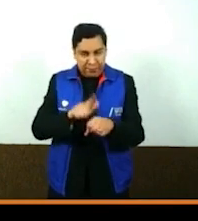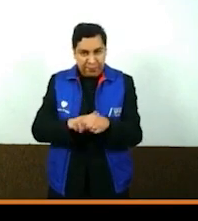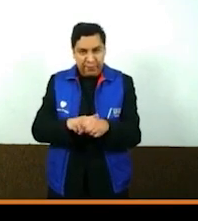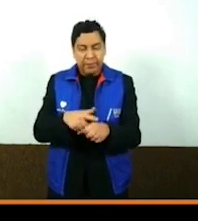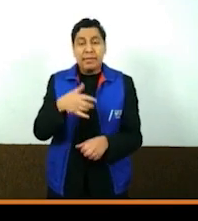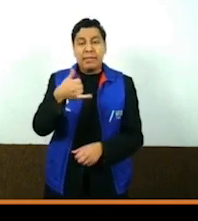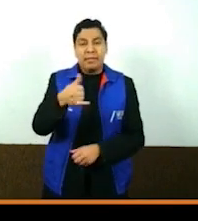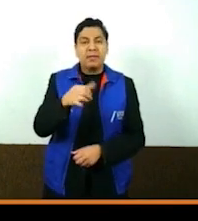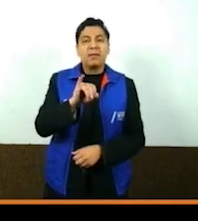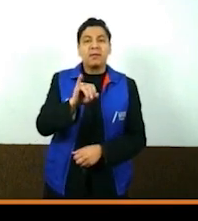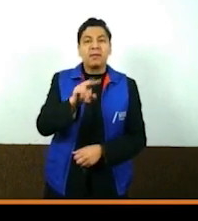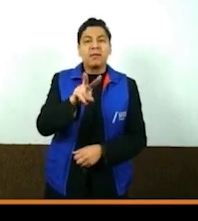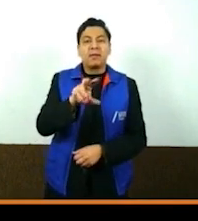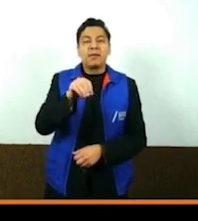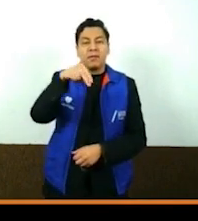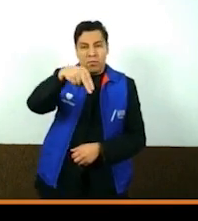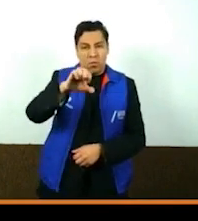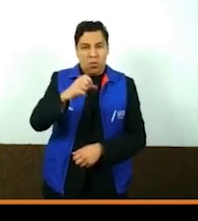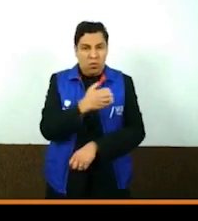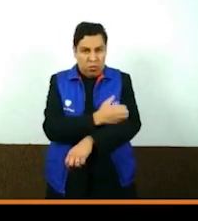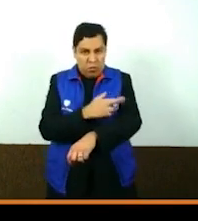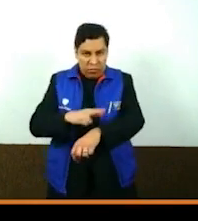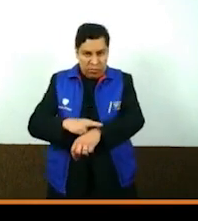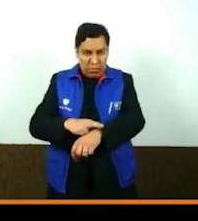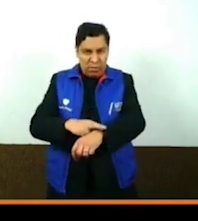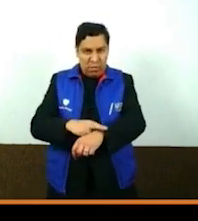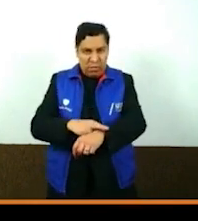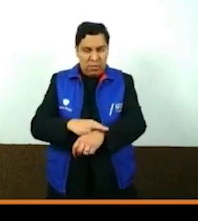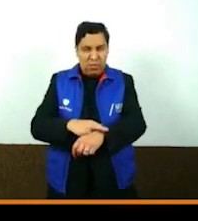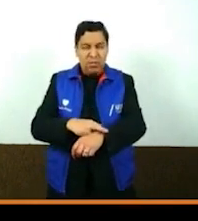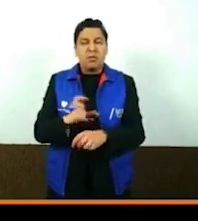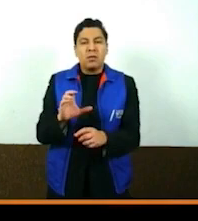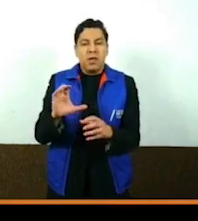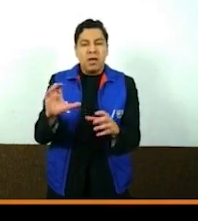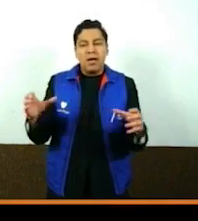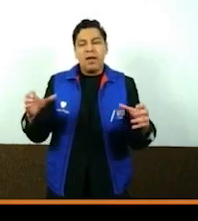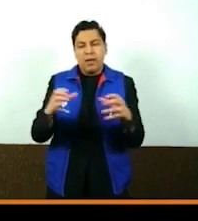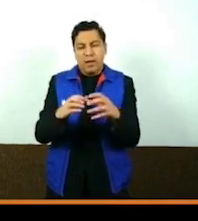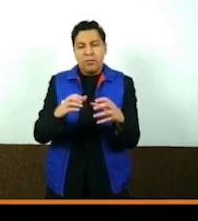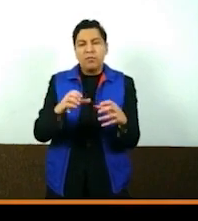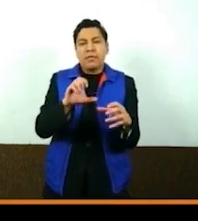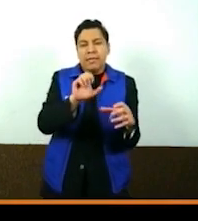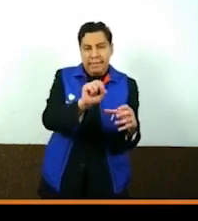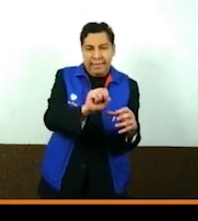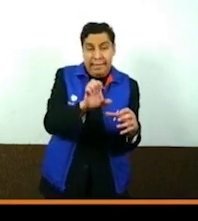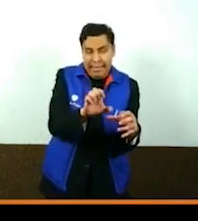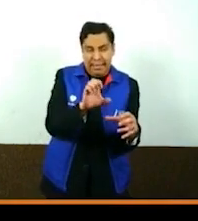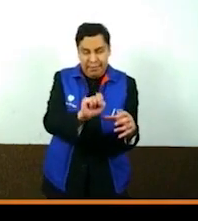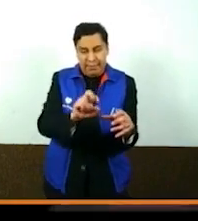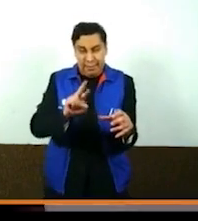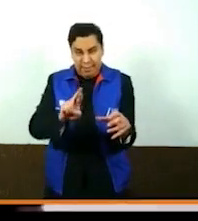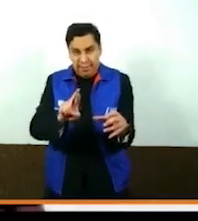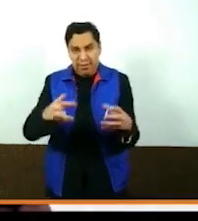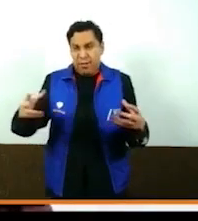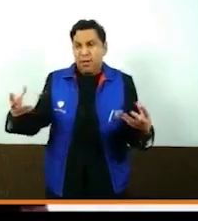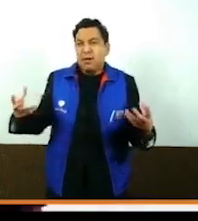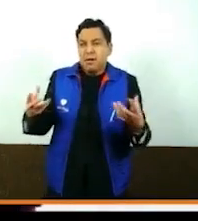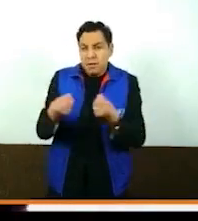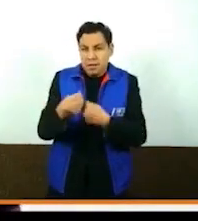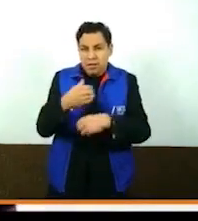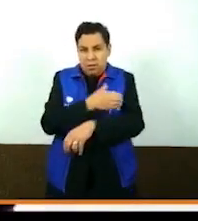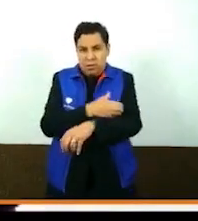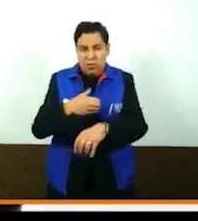a Ivonne Canet, coordinadora de Campus ESR, que nos acompañen para brindarle